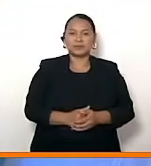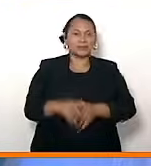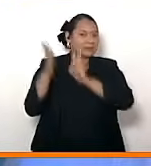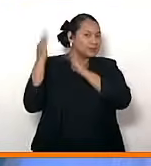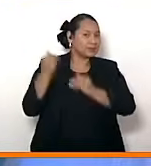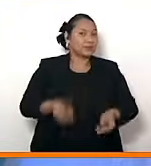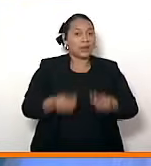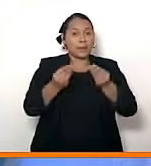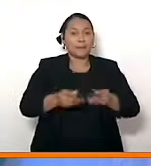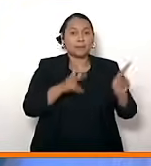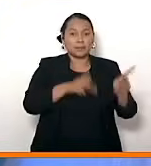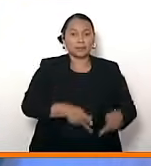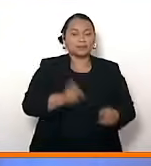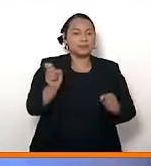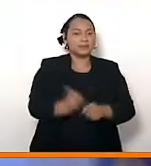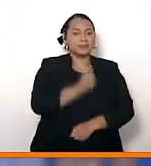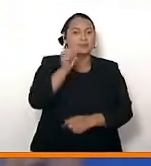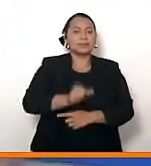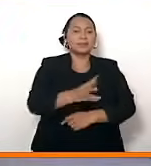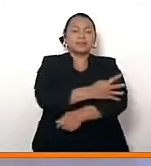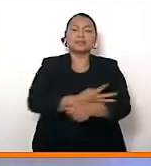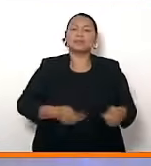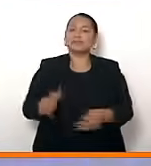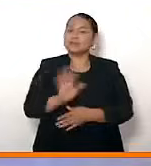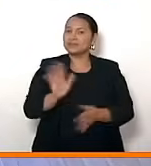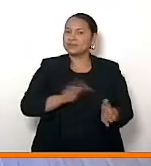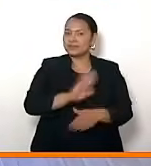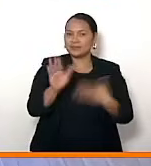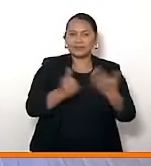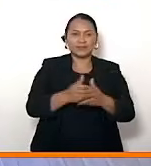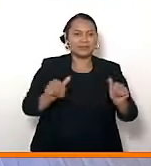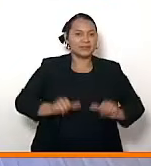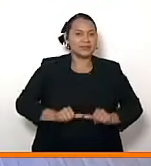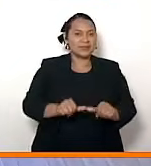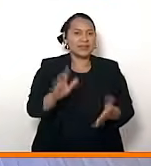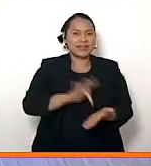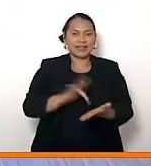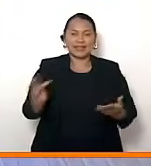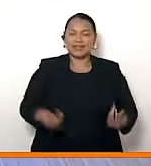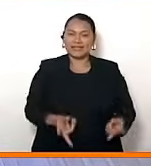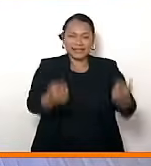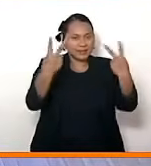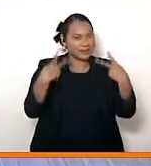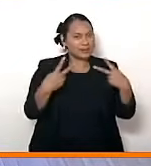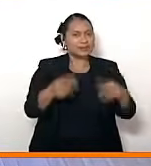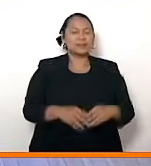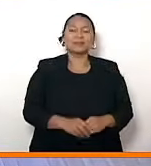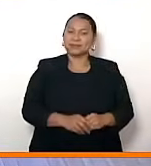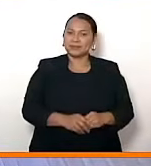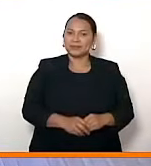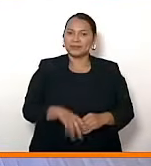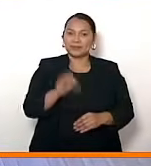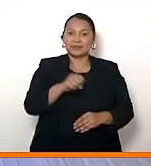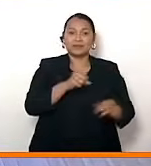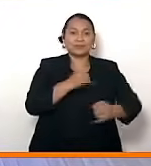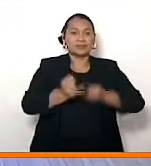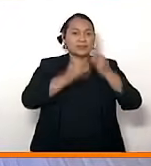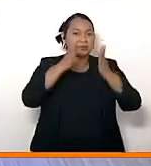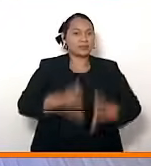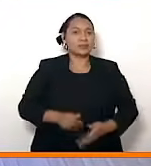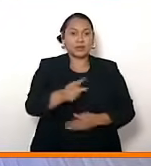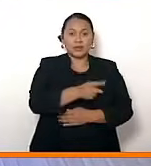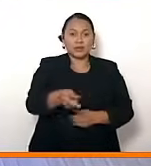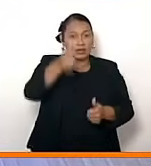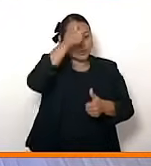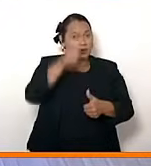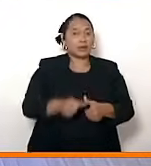sido muchos los ganadores para esta tarde. Nos despedimos, como siempre, agradeciendo su fiel sintonía, Abby. Así es, y vos, jugador, recordad